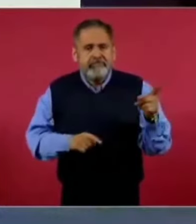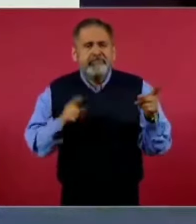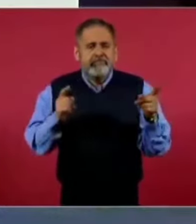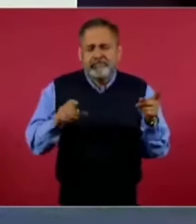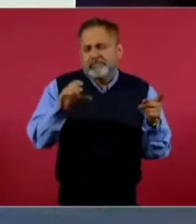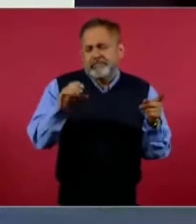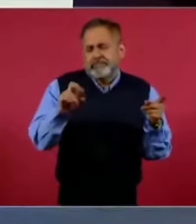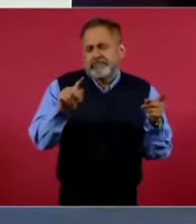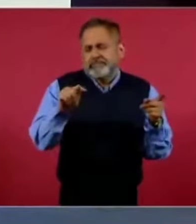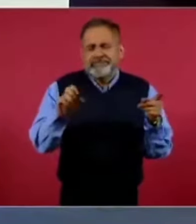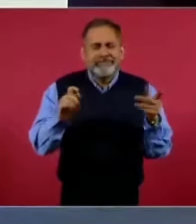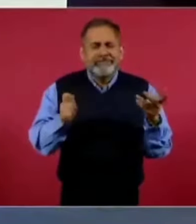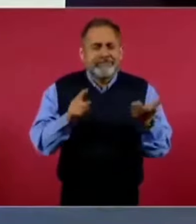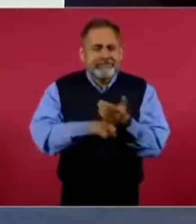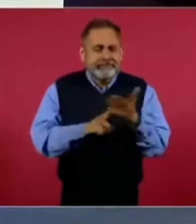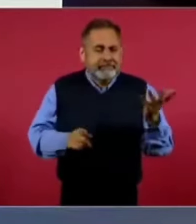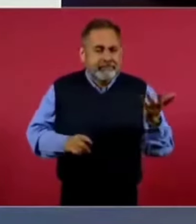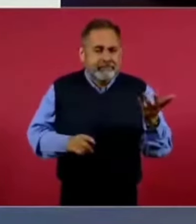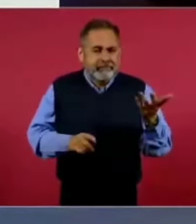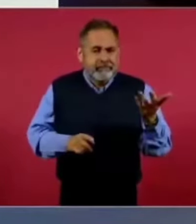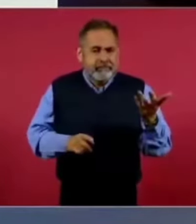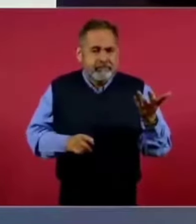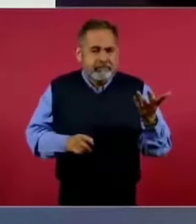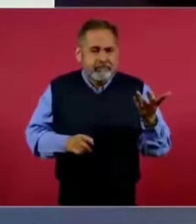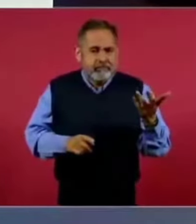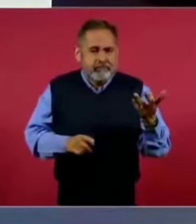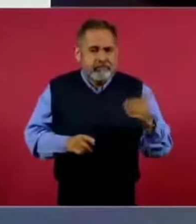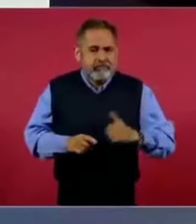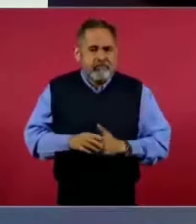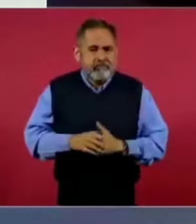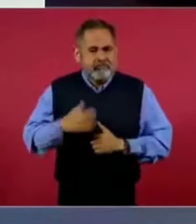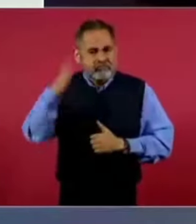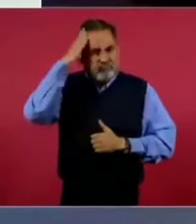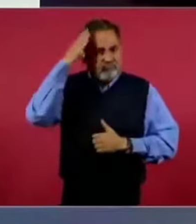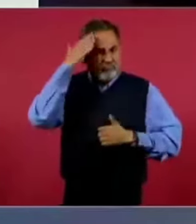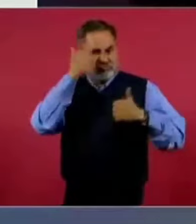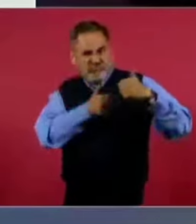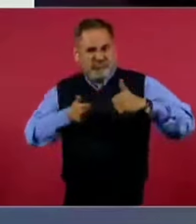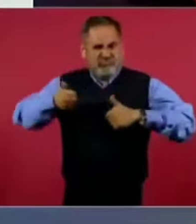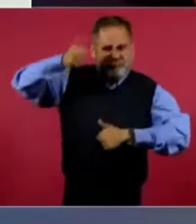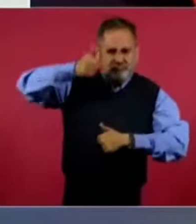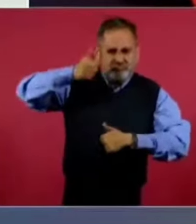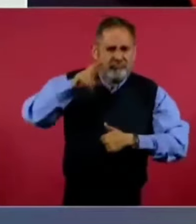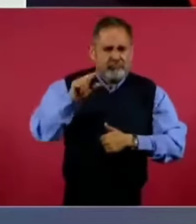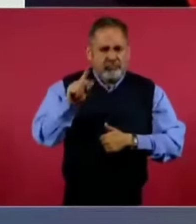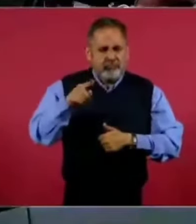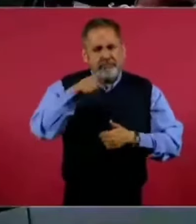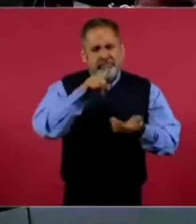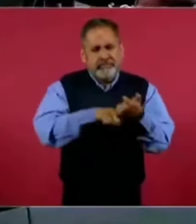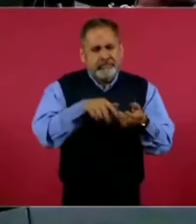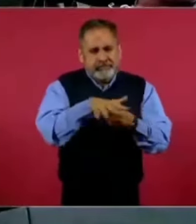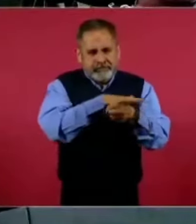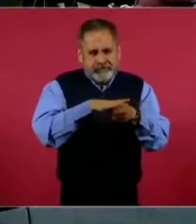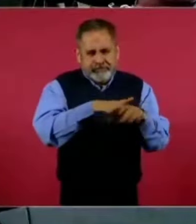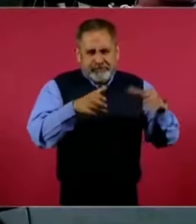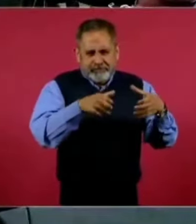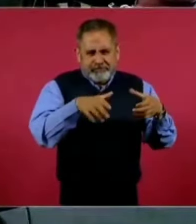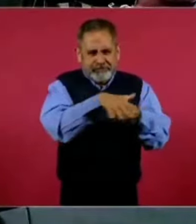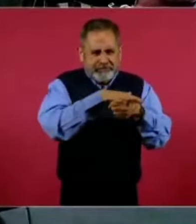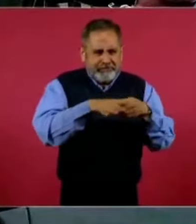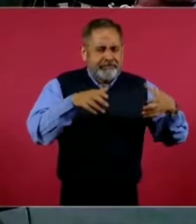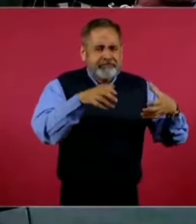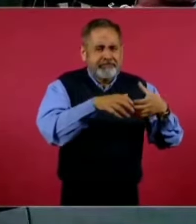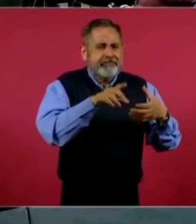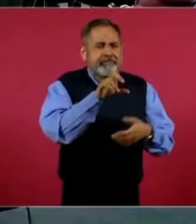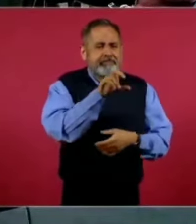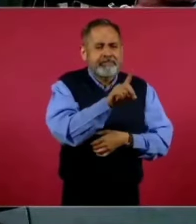eh No el poder judicial independiente Estados Unidos sino de el